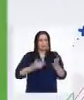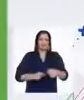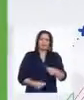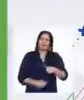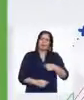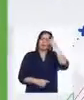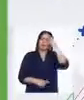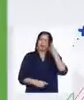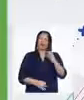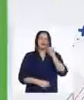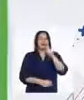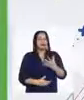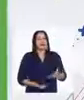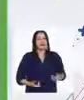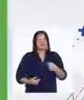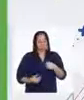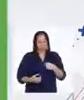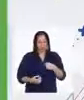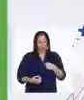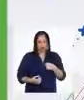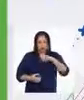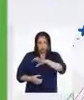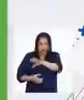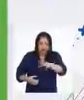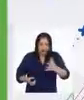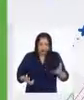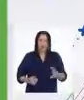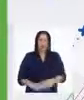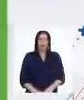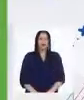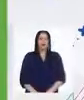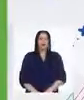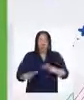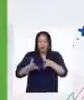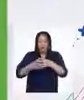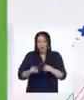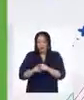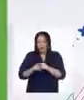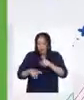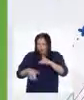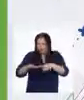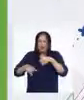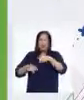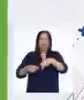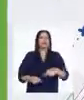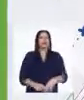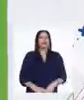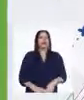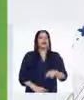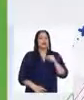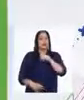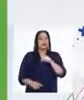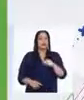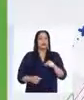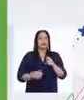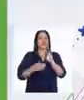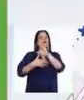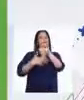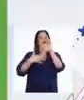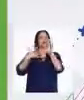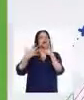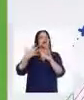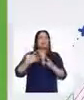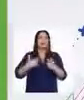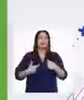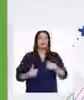que sí. Yo pasé por la primera familia, que era buceadores. La familia buceadores nos caracterizamos